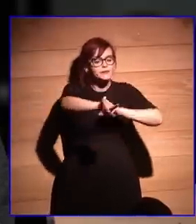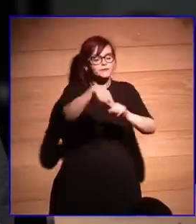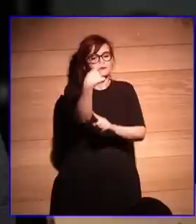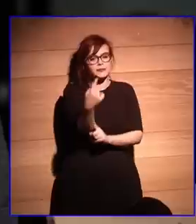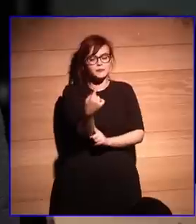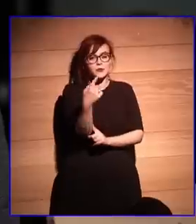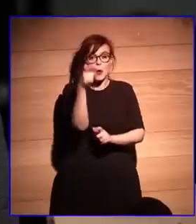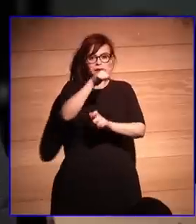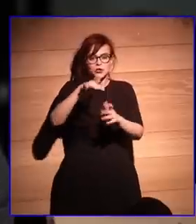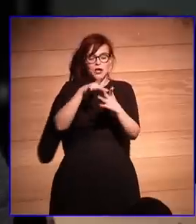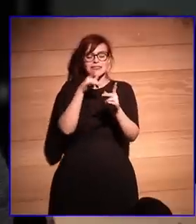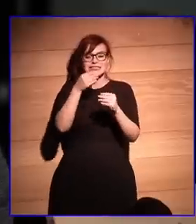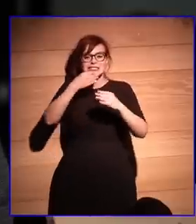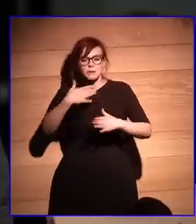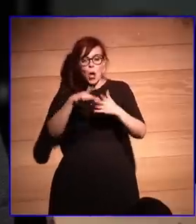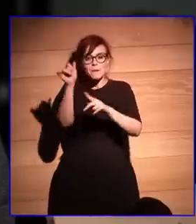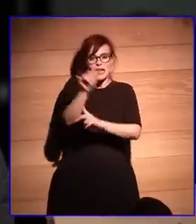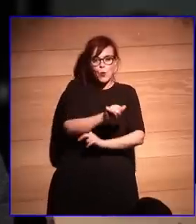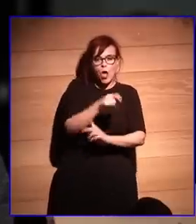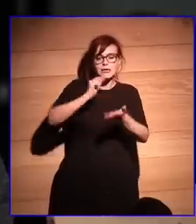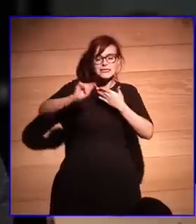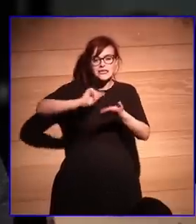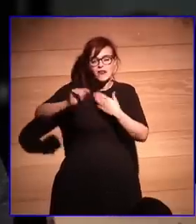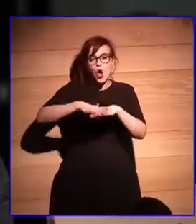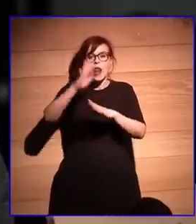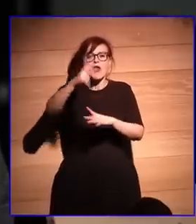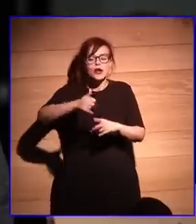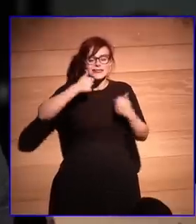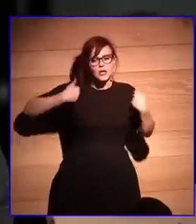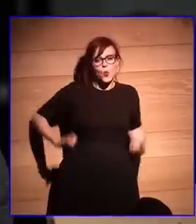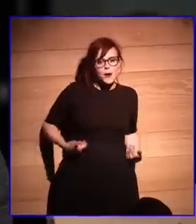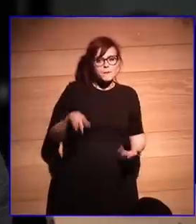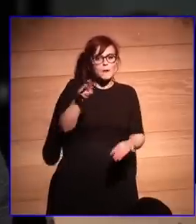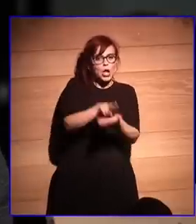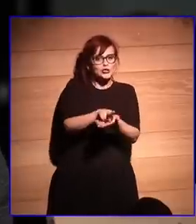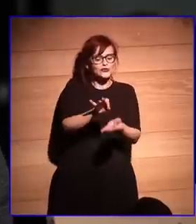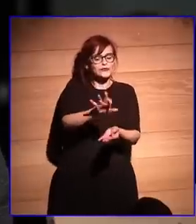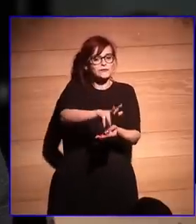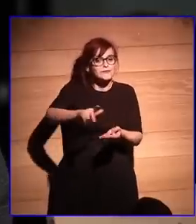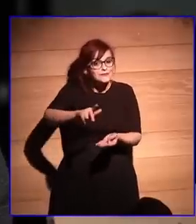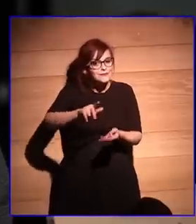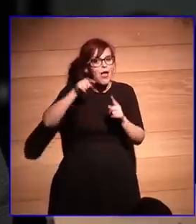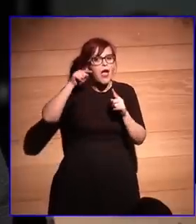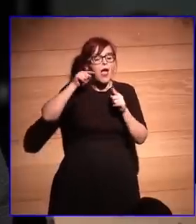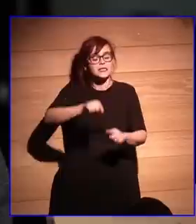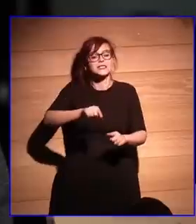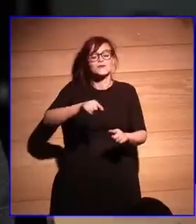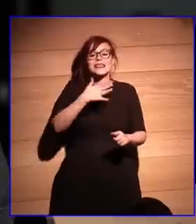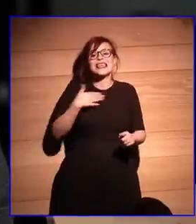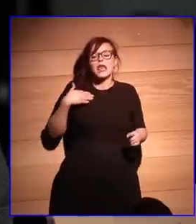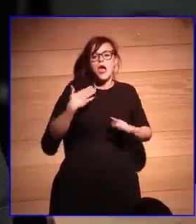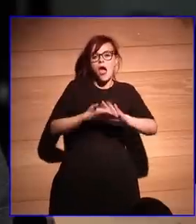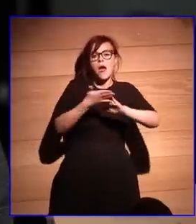gente, cuando se están escribiendo muchas de estas películas o se están escribiendo Los ladrones de cuerpos, no se pretende